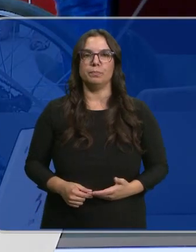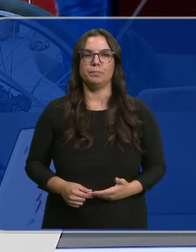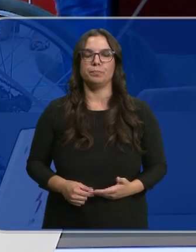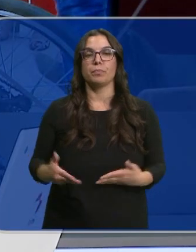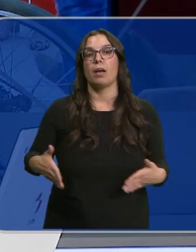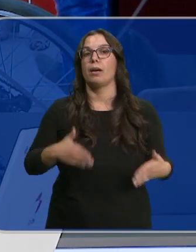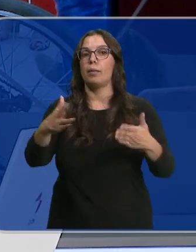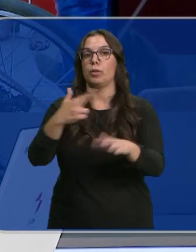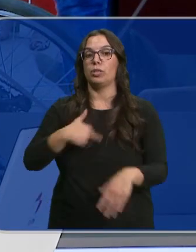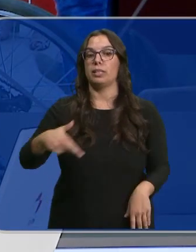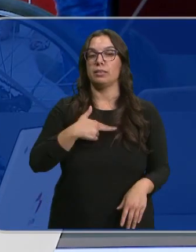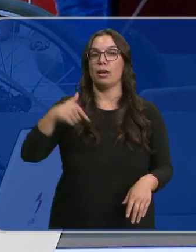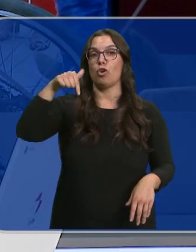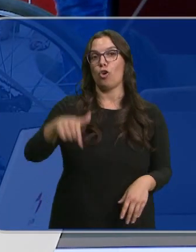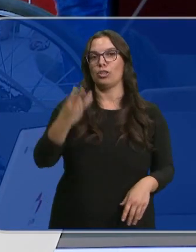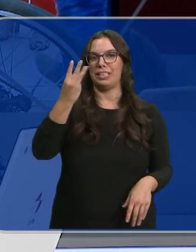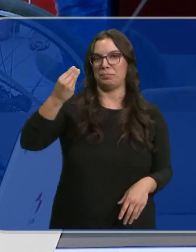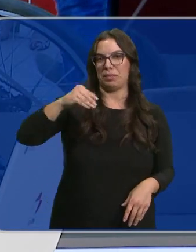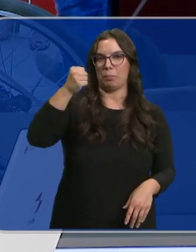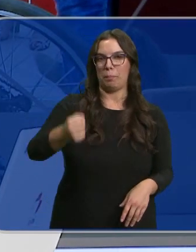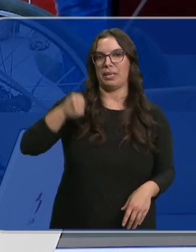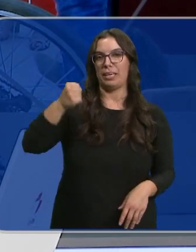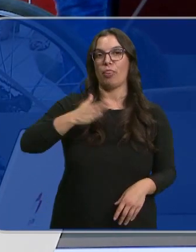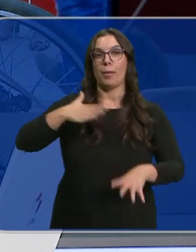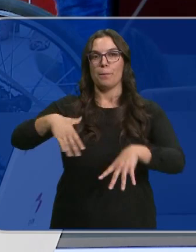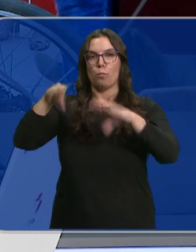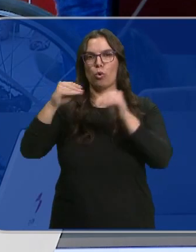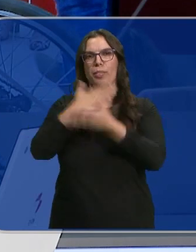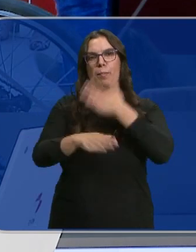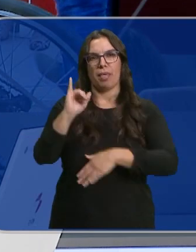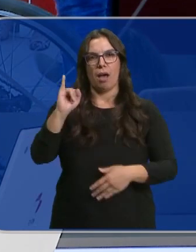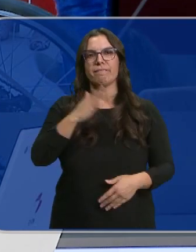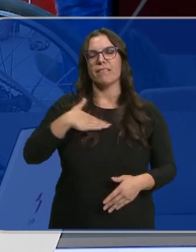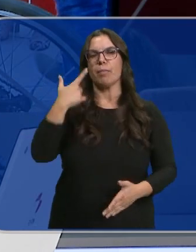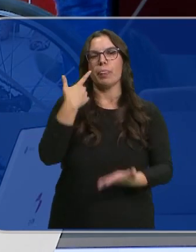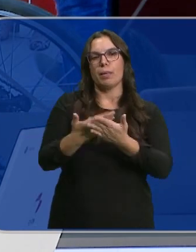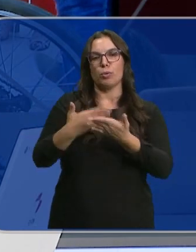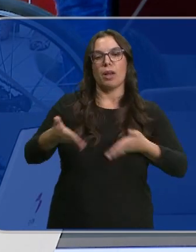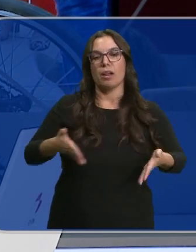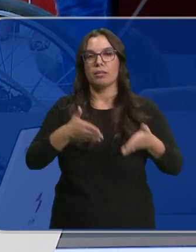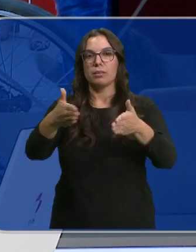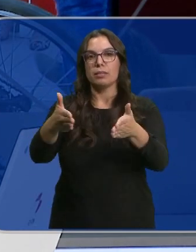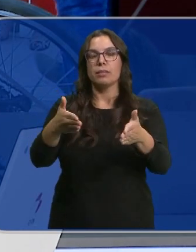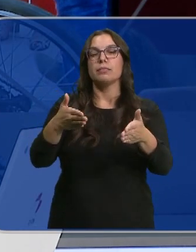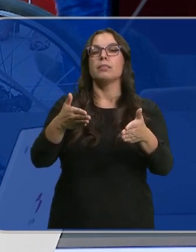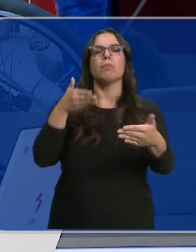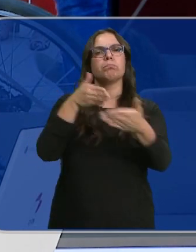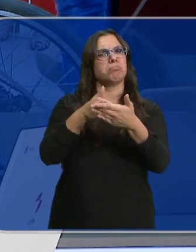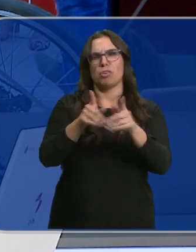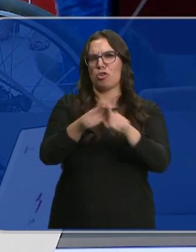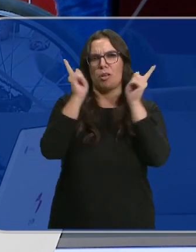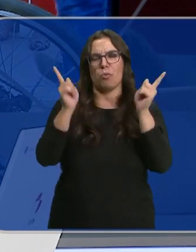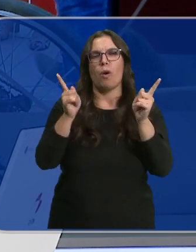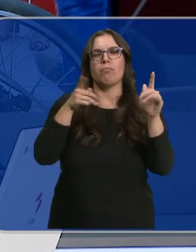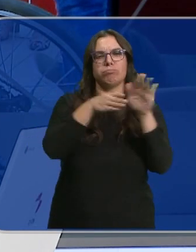El Camino de Santiago tiene desde hoy 3 nuevos peregrinos, 3 burgaleses con discapacidad que quieren demostrar que la ruta jacobea tampoco es un obstáculo para